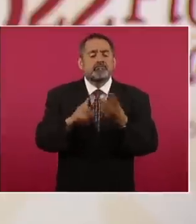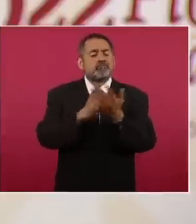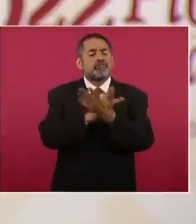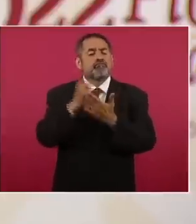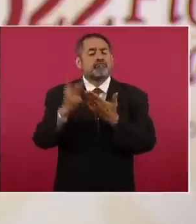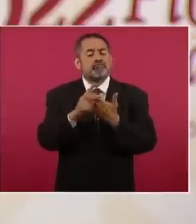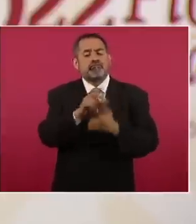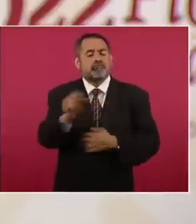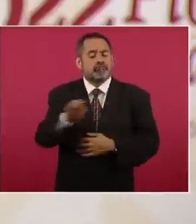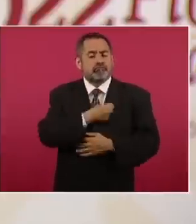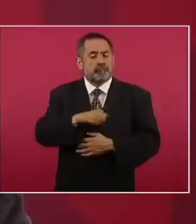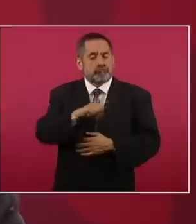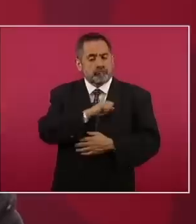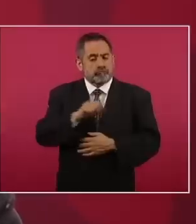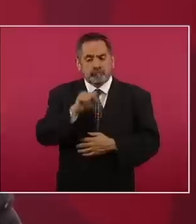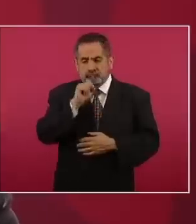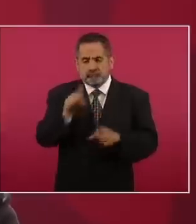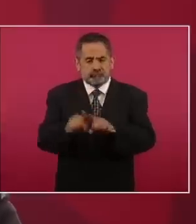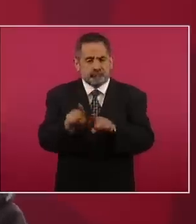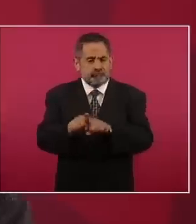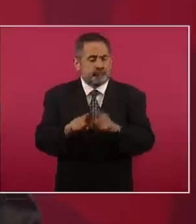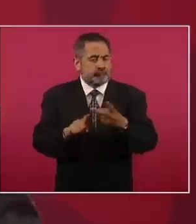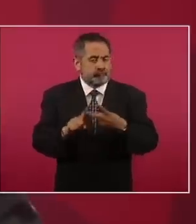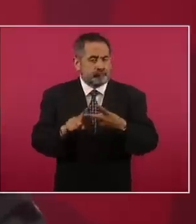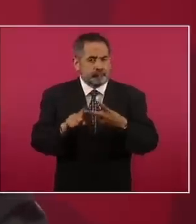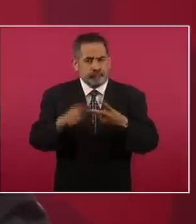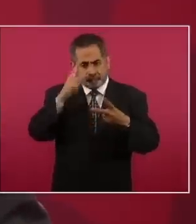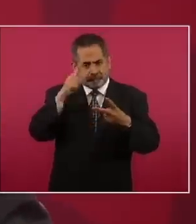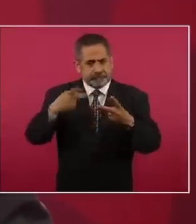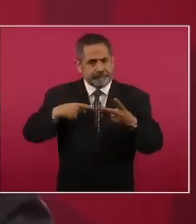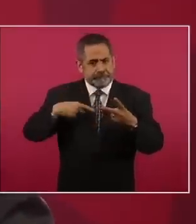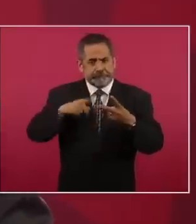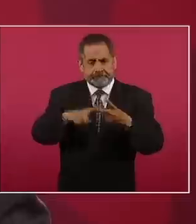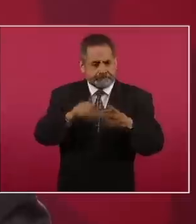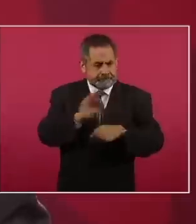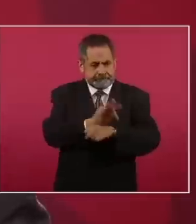salud, de apoyo a la salud, también para estas familias.